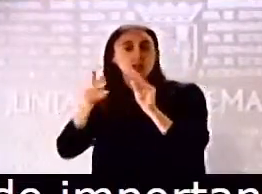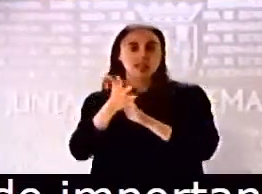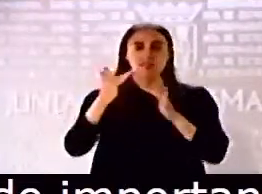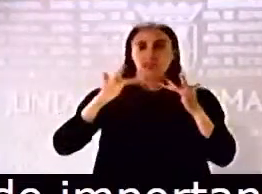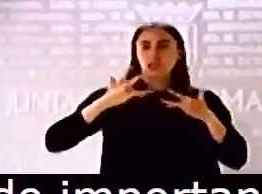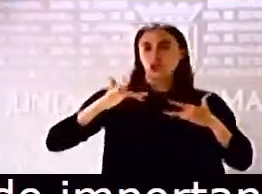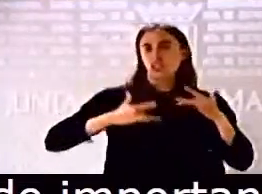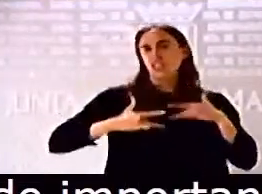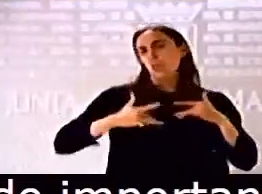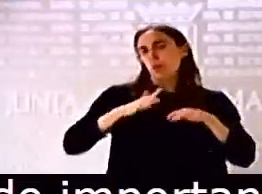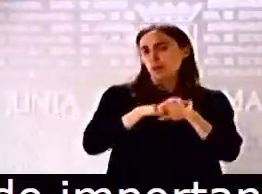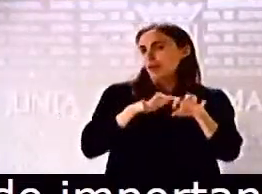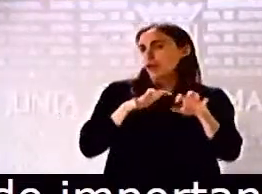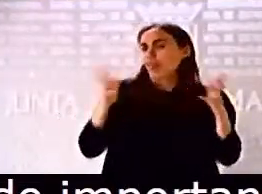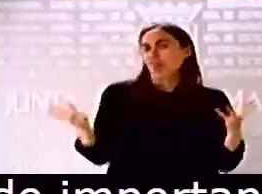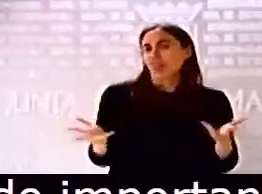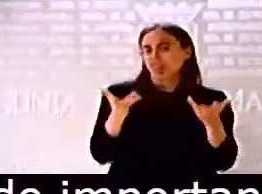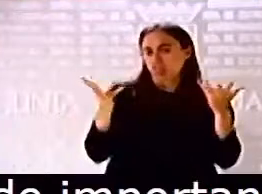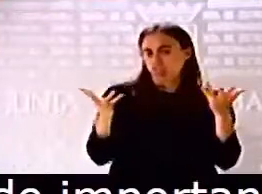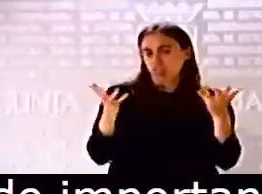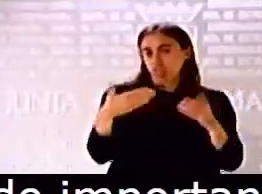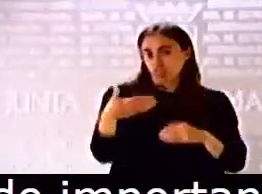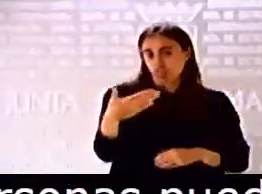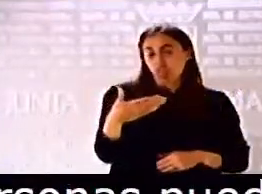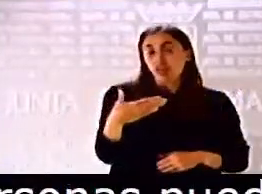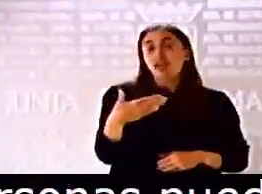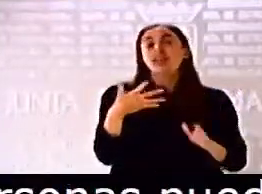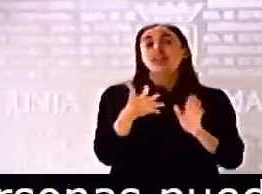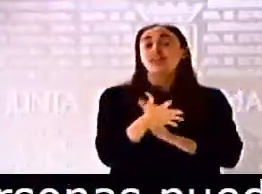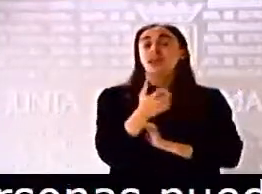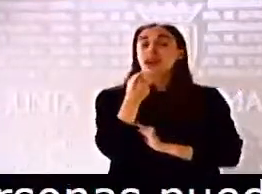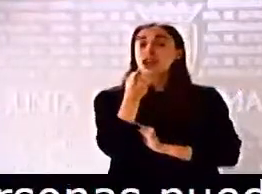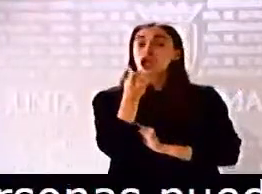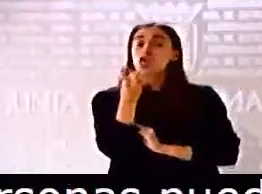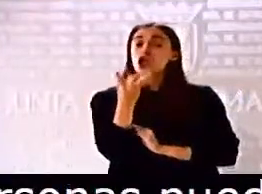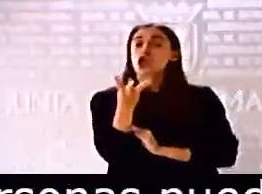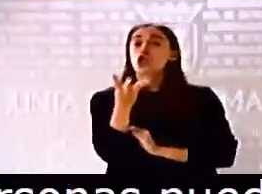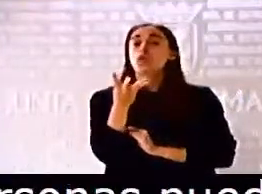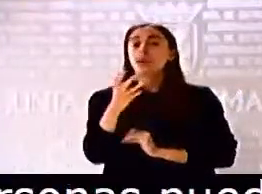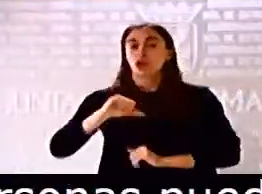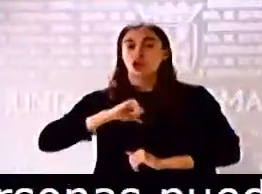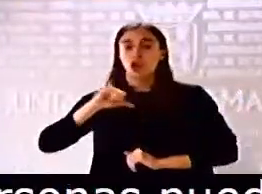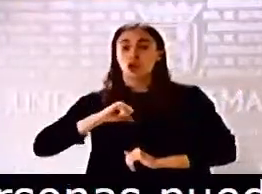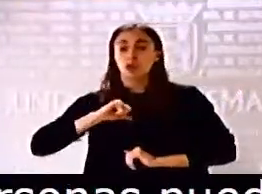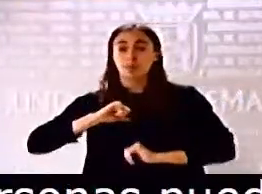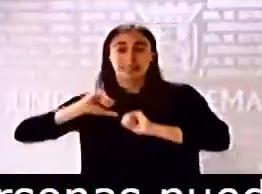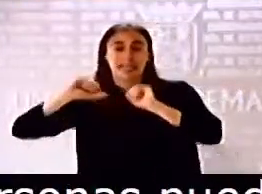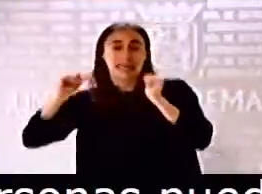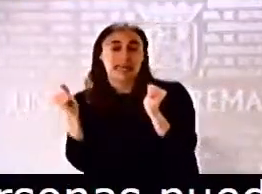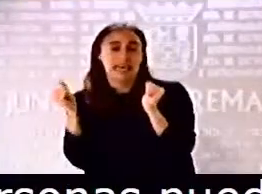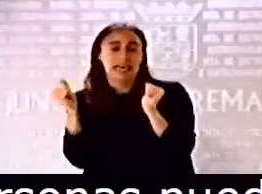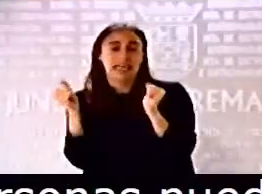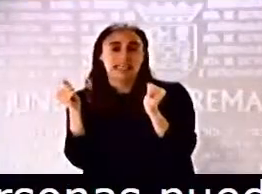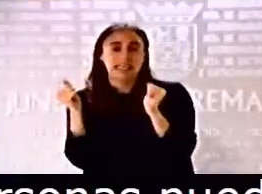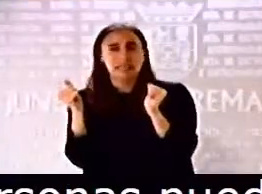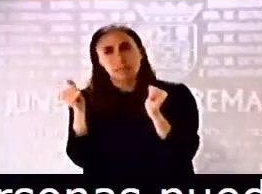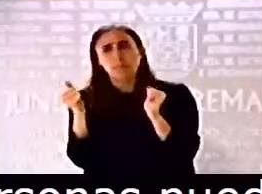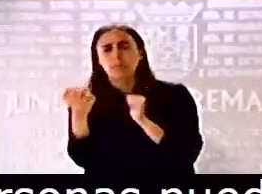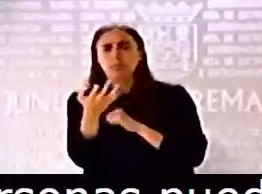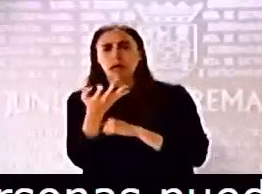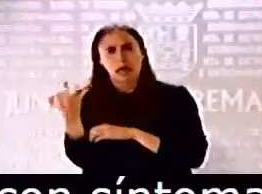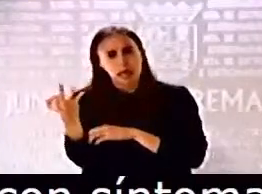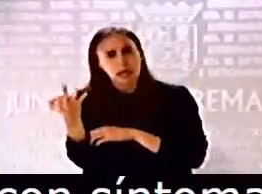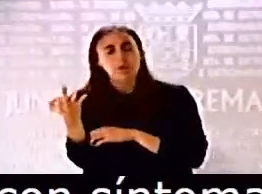mayoría leves, y que mantengamos una cifra de presiones hospitalarias muy adecuadas, ¿no? En concreto, en el día de hoy,